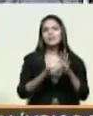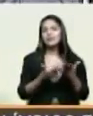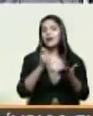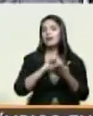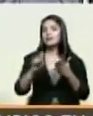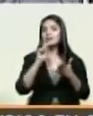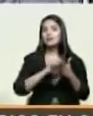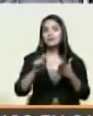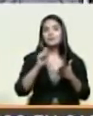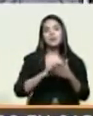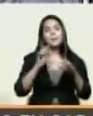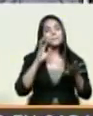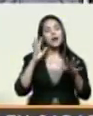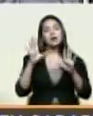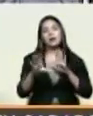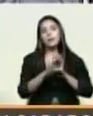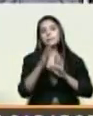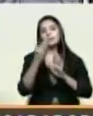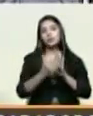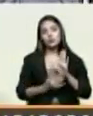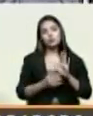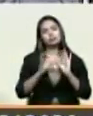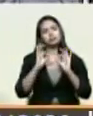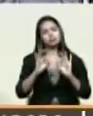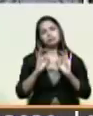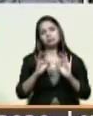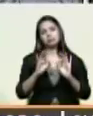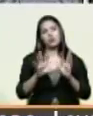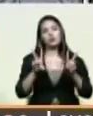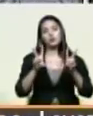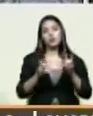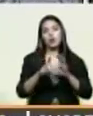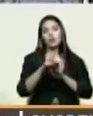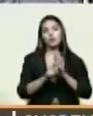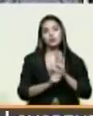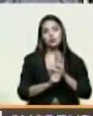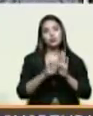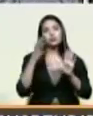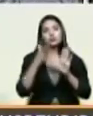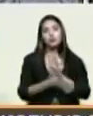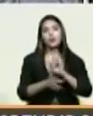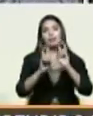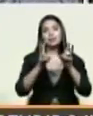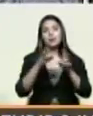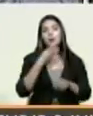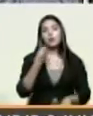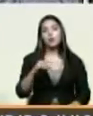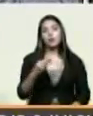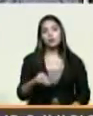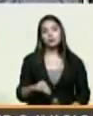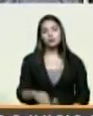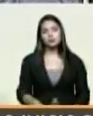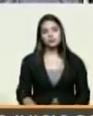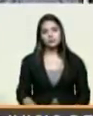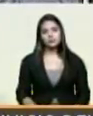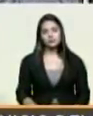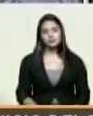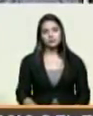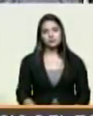escribir este maravilloso capítulo que va a tener nuestra nueva constitución, blindando nuestra constitución